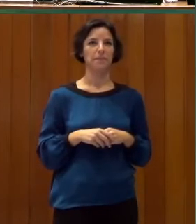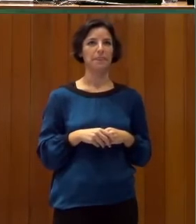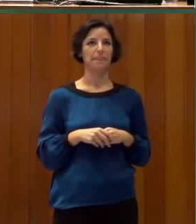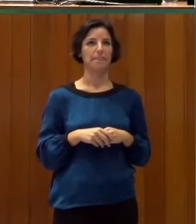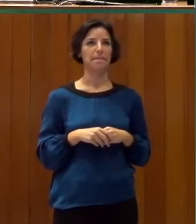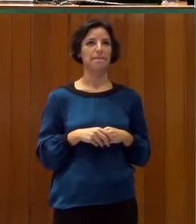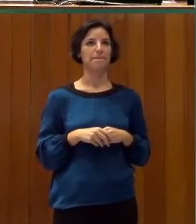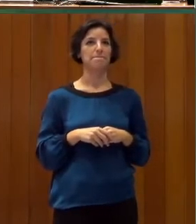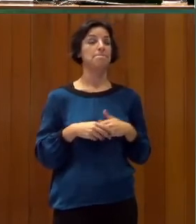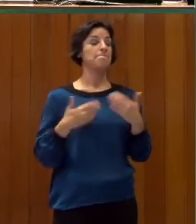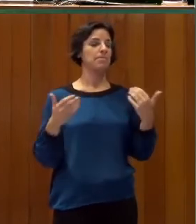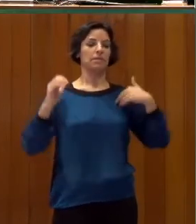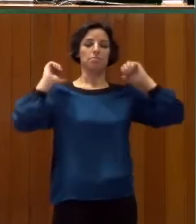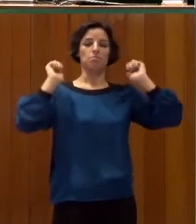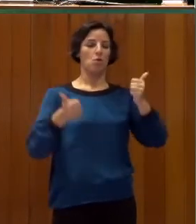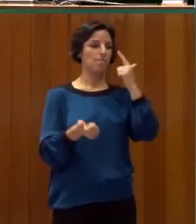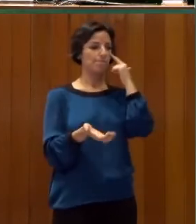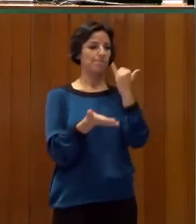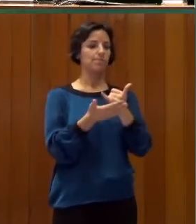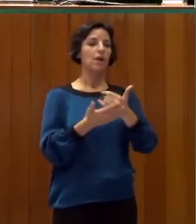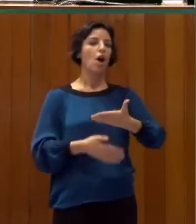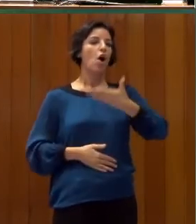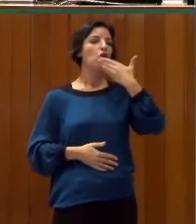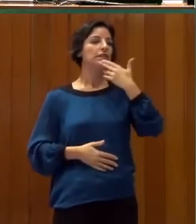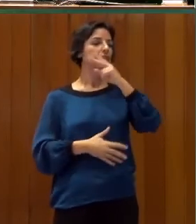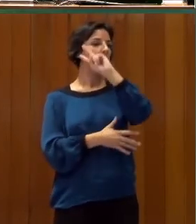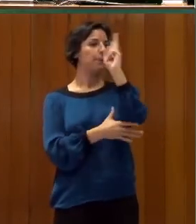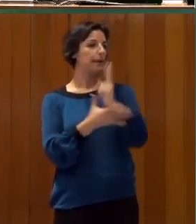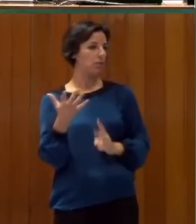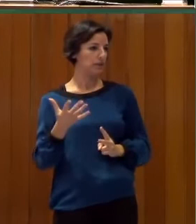Bien, pues hacemos un primer experimento con oyentes bilingües bimodales